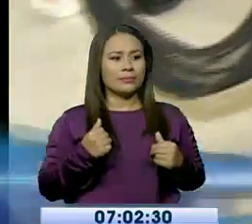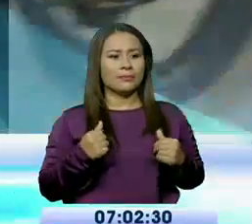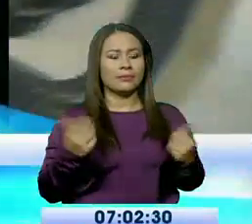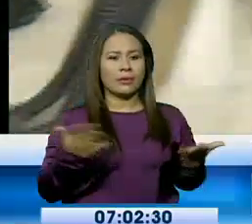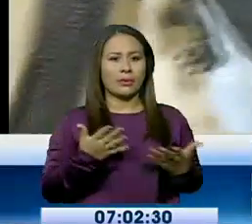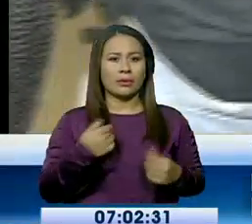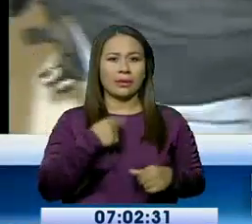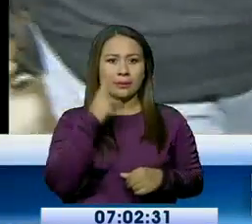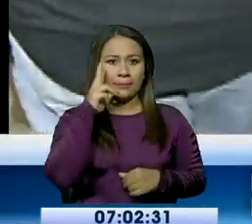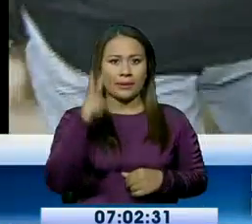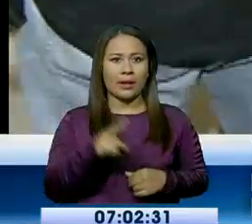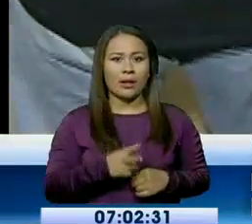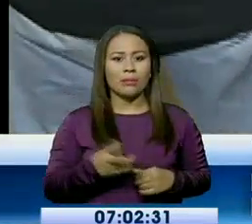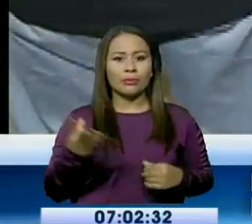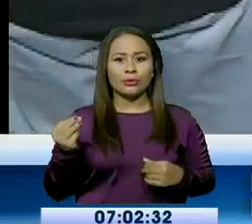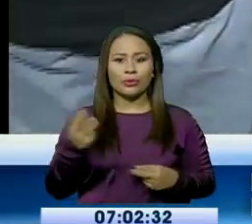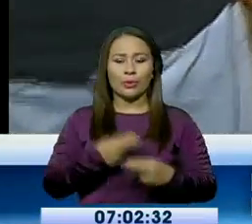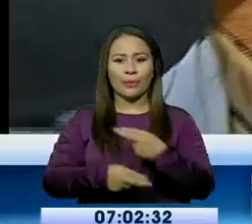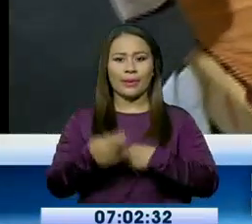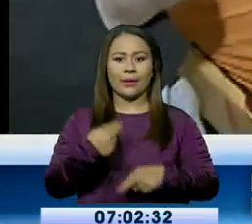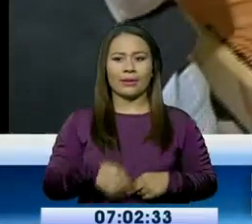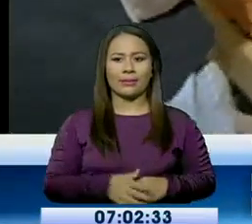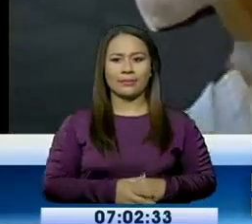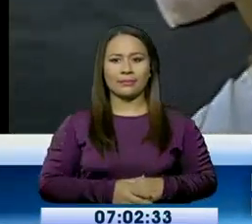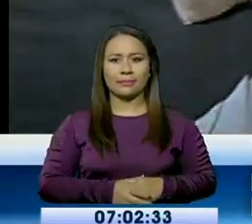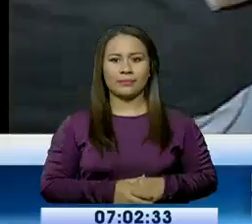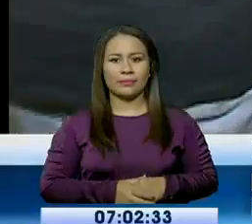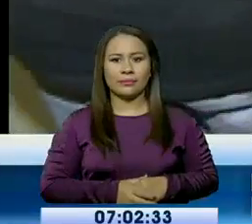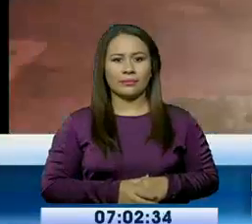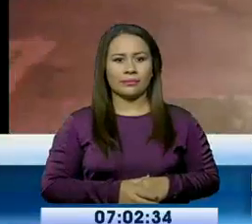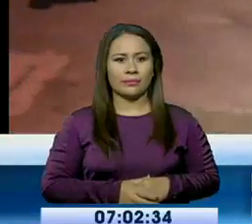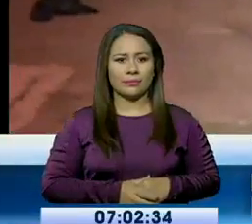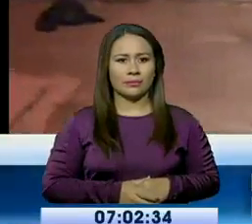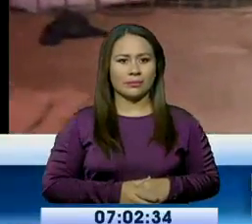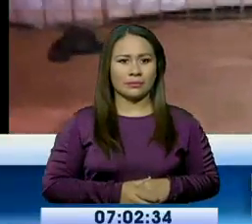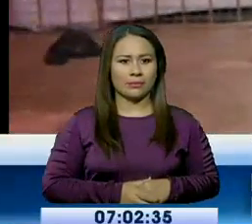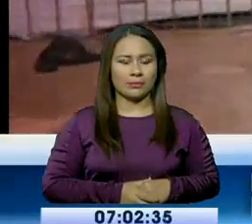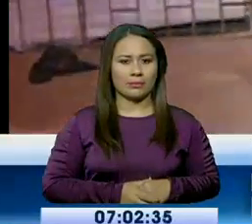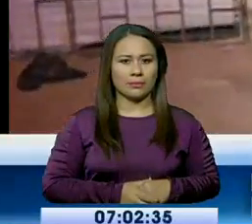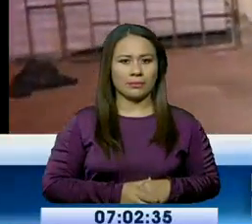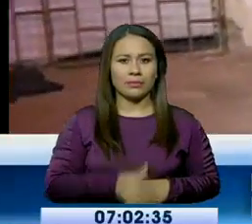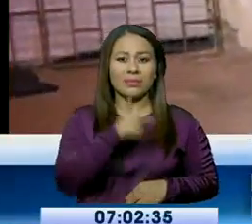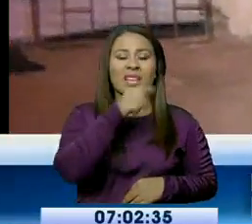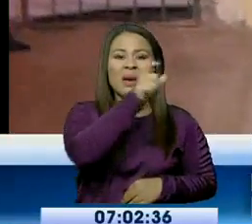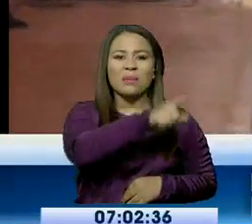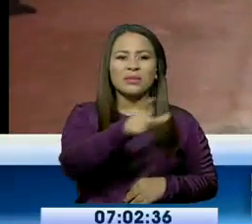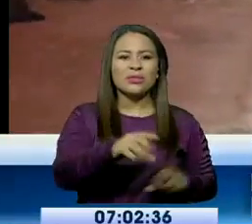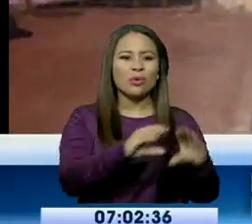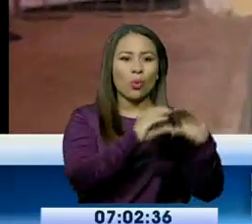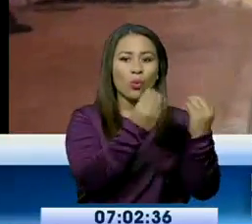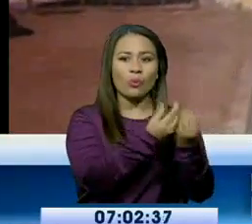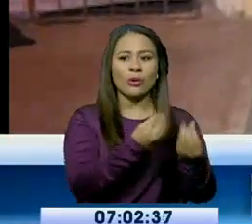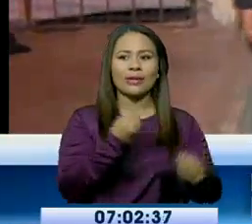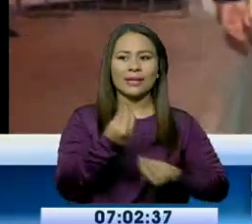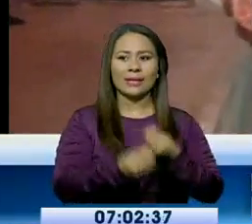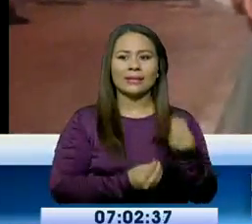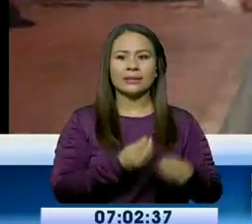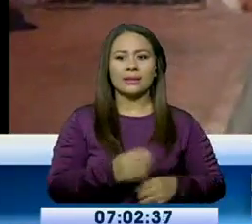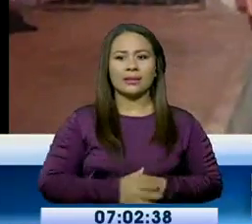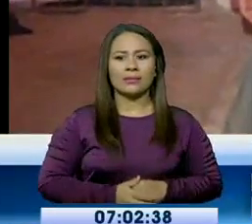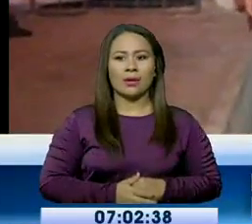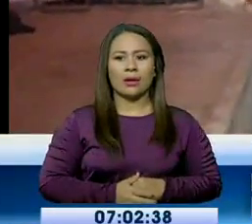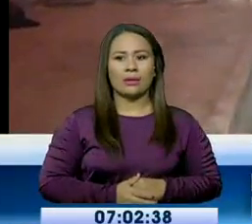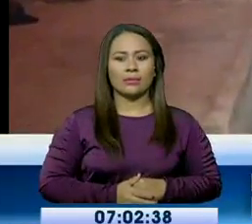distribuidores, a los expendedores. Esta gente lo que hacía es obviamente llevar el